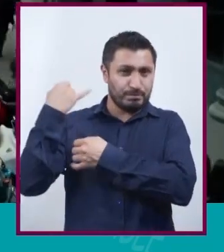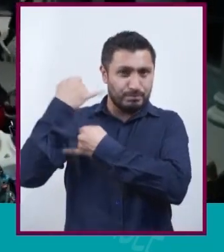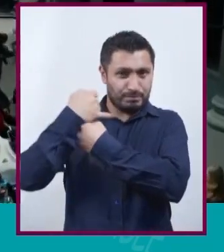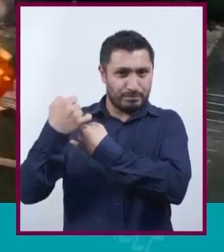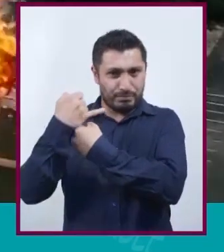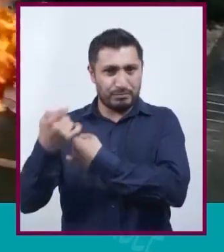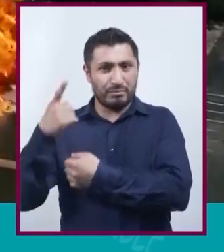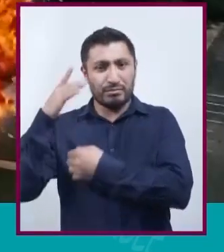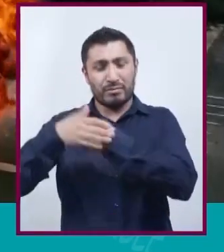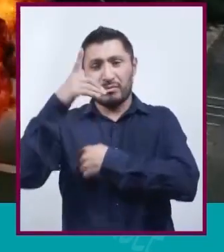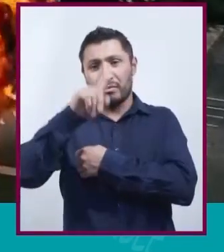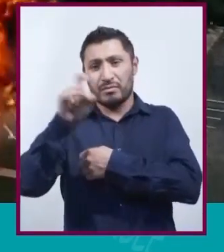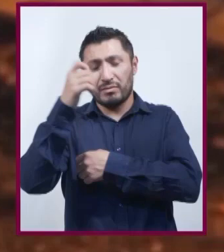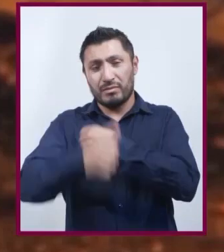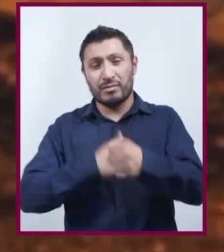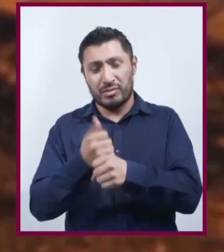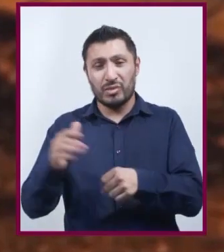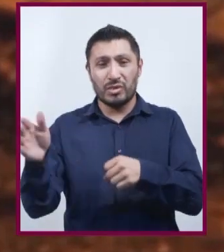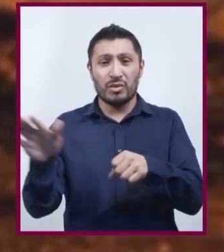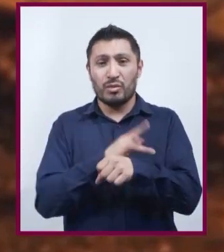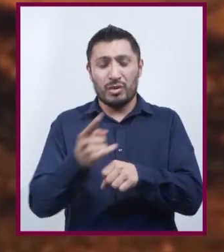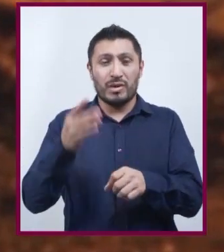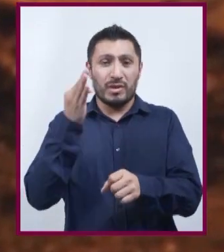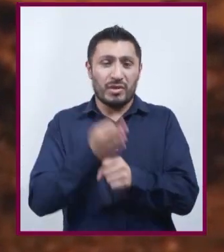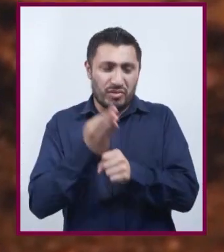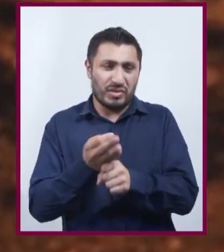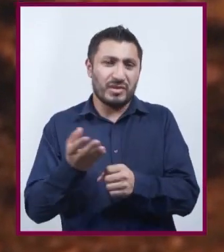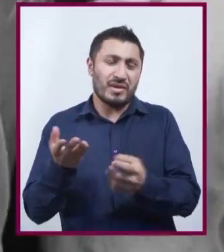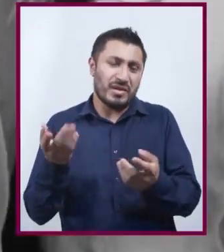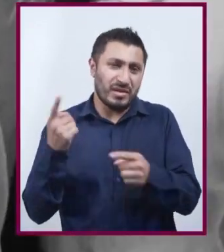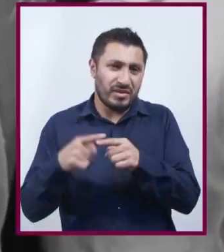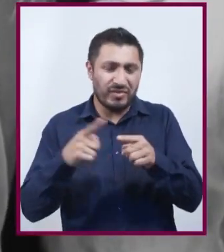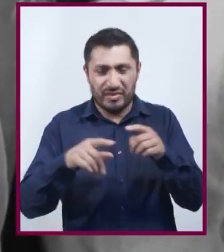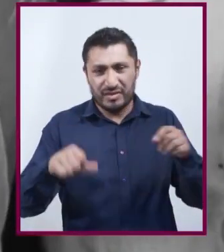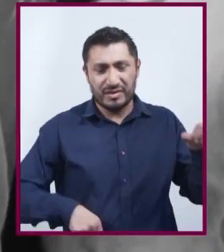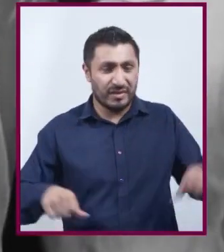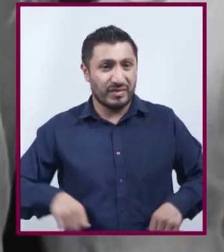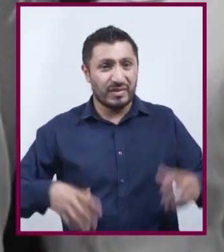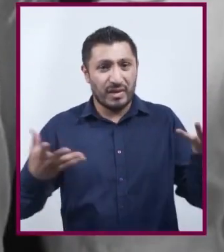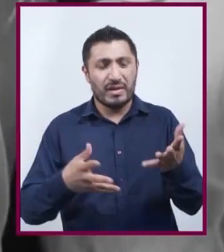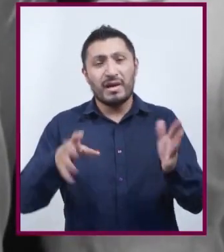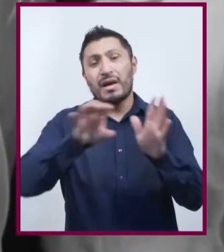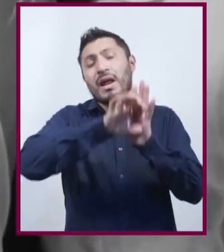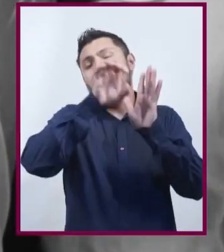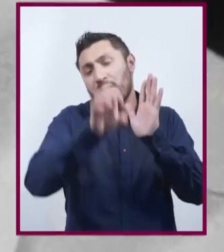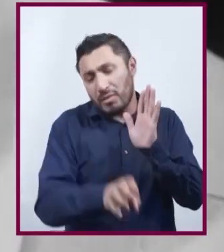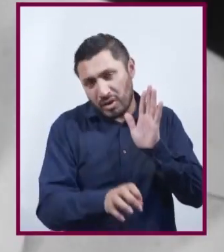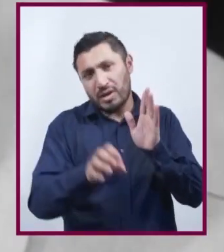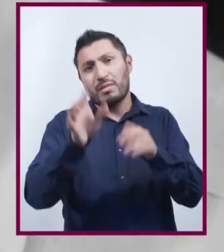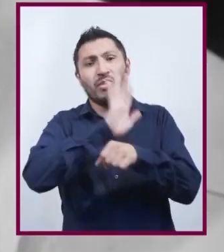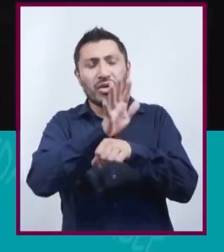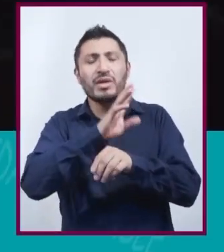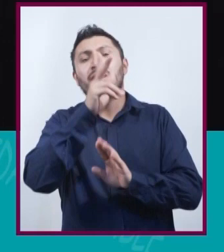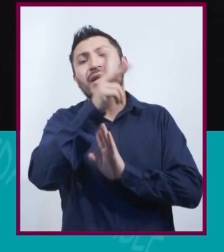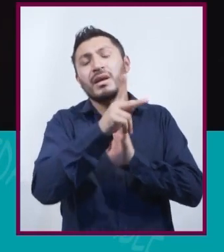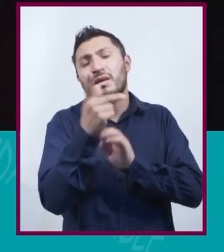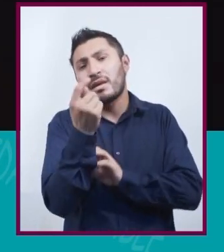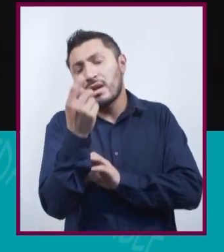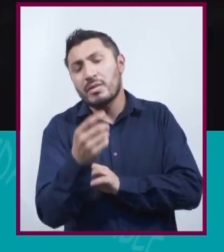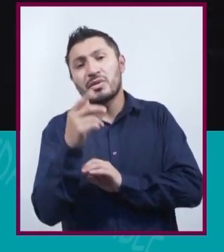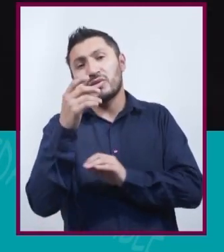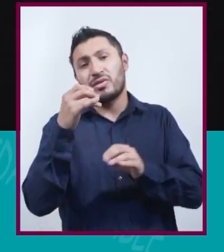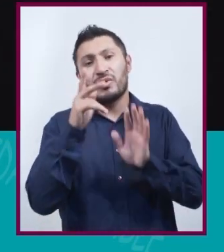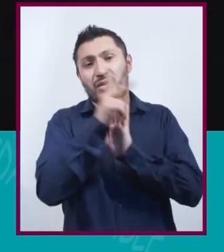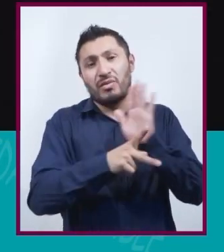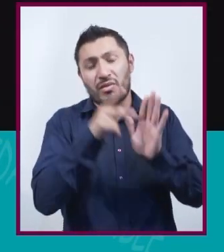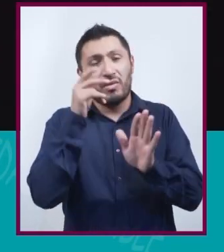estudiarán dentro de 100 años por los elementos que actualmente consumimos, entre ellos el cine, la televisión y los videos de